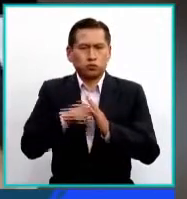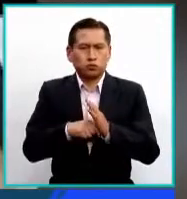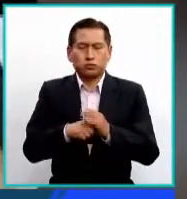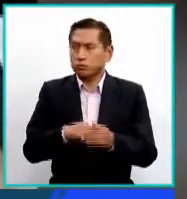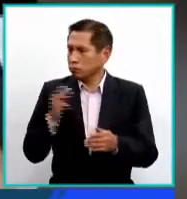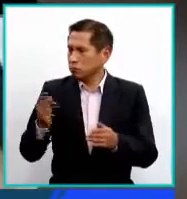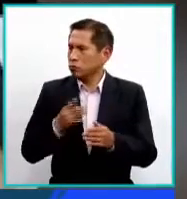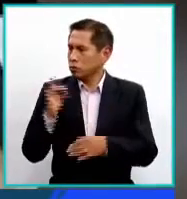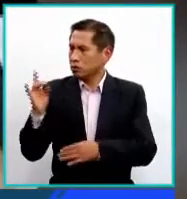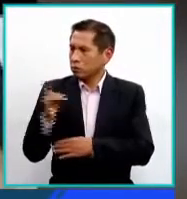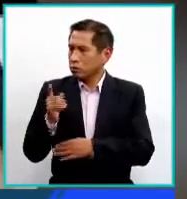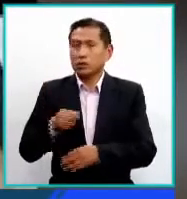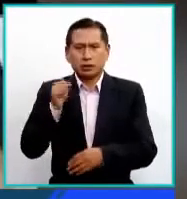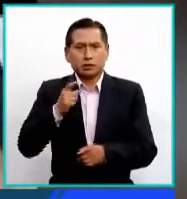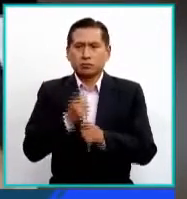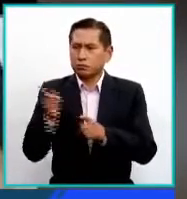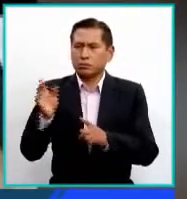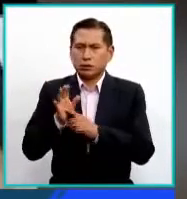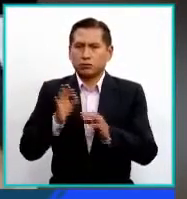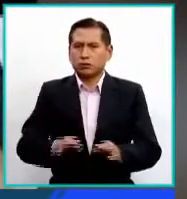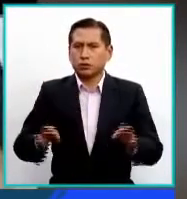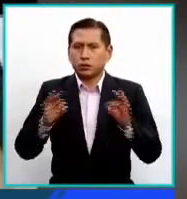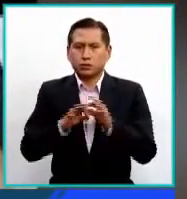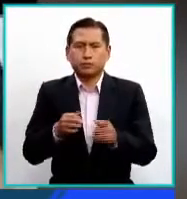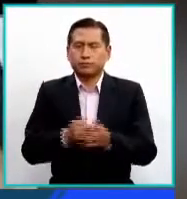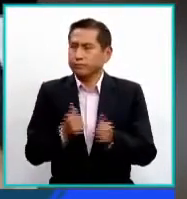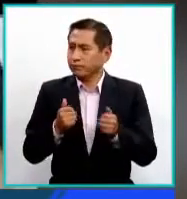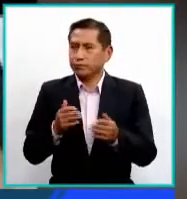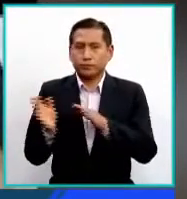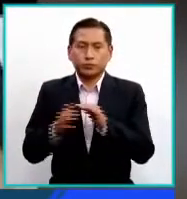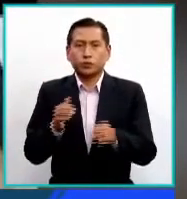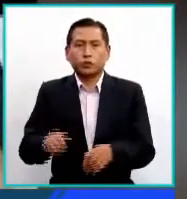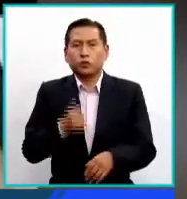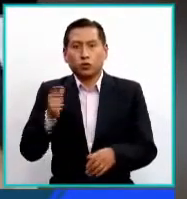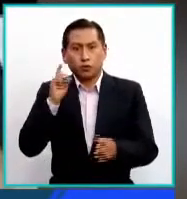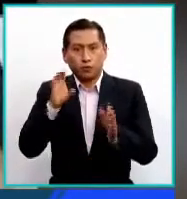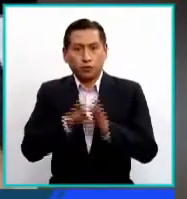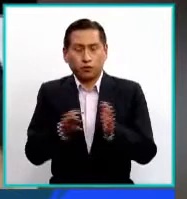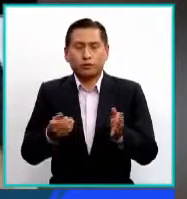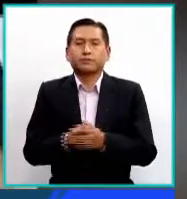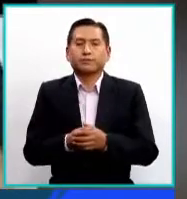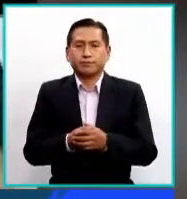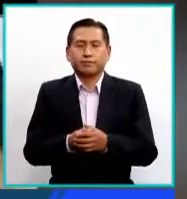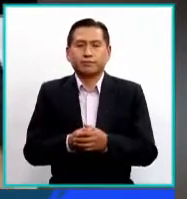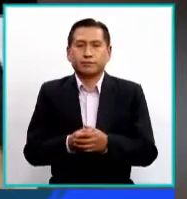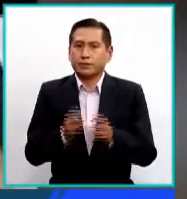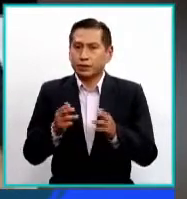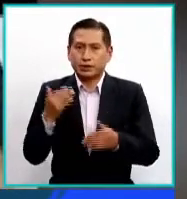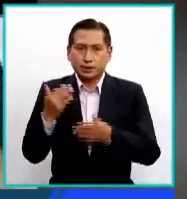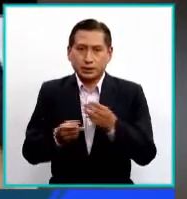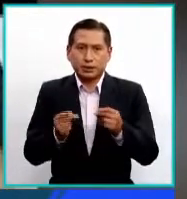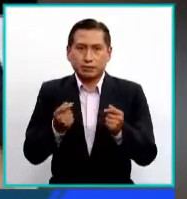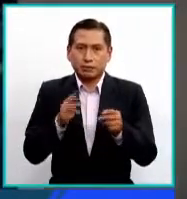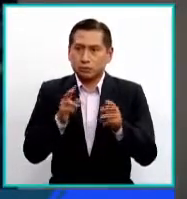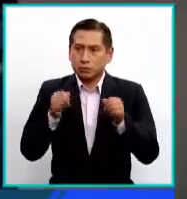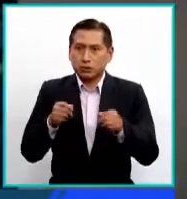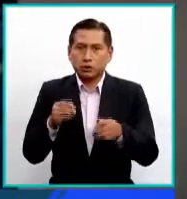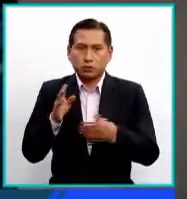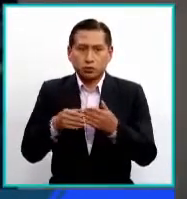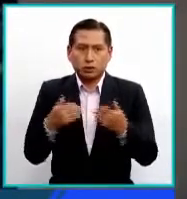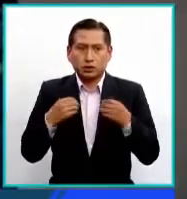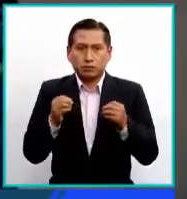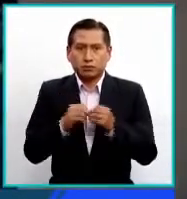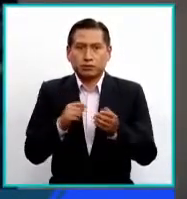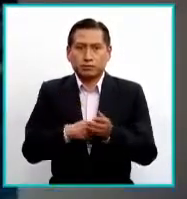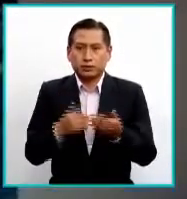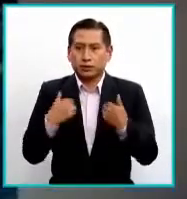música boliviana, sin duda. Exacto, es un referente. Sin duda, genial. Sí. Vamos con la próxima fotografía. Vamos a correr para ver si logramos todo lo que